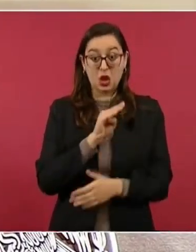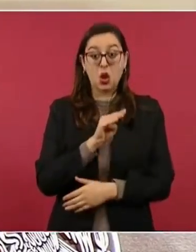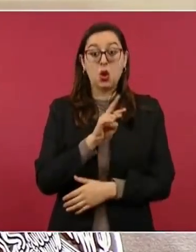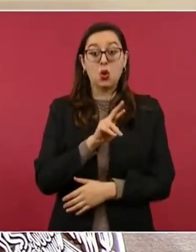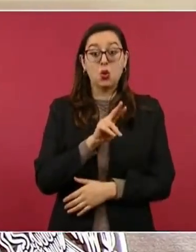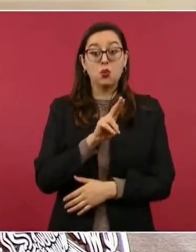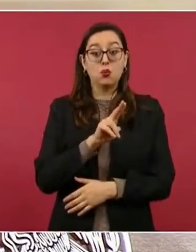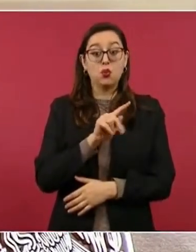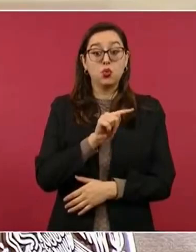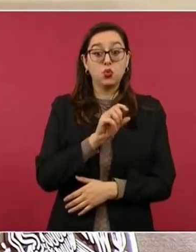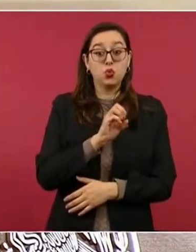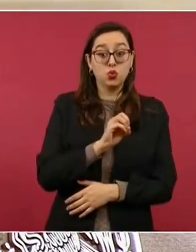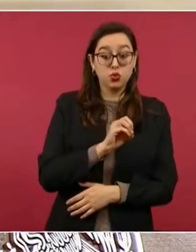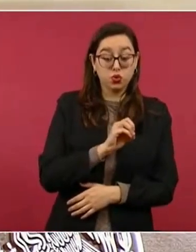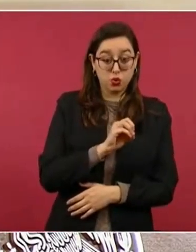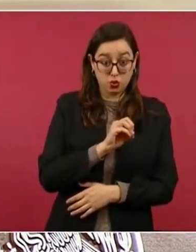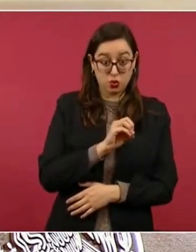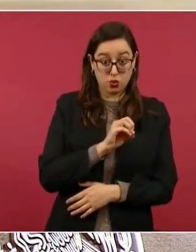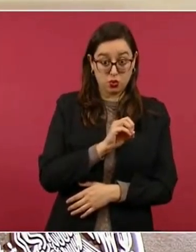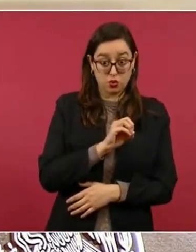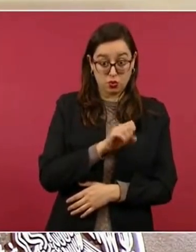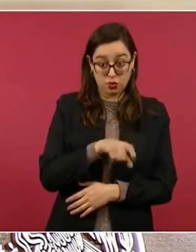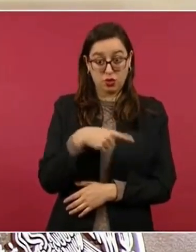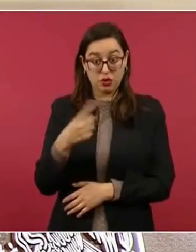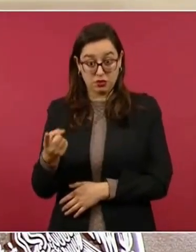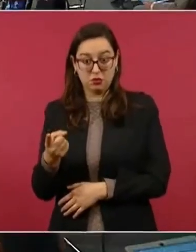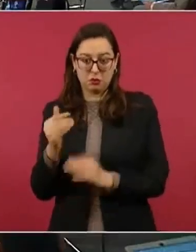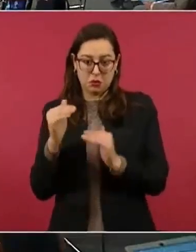si dice ingreso ordinario bruto mensual.